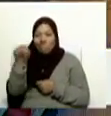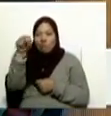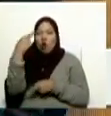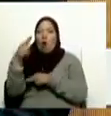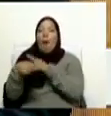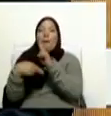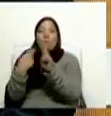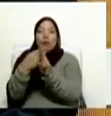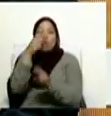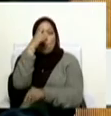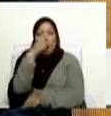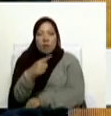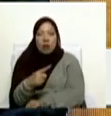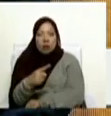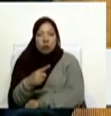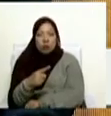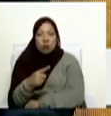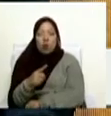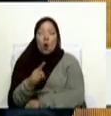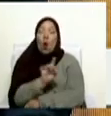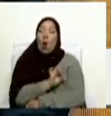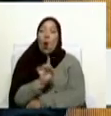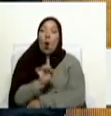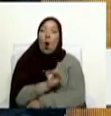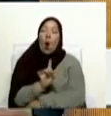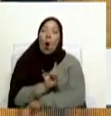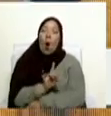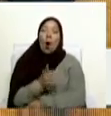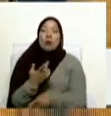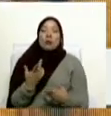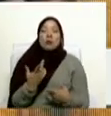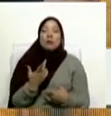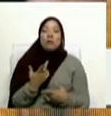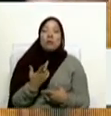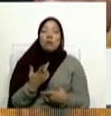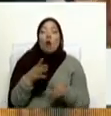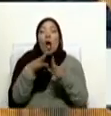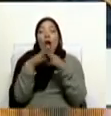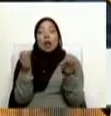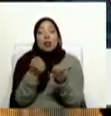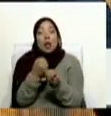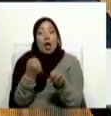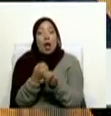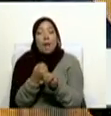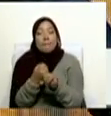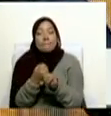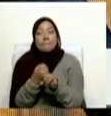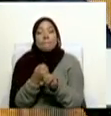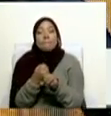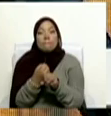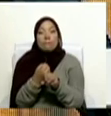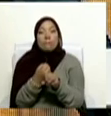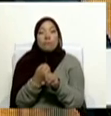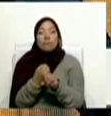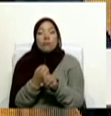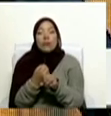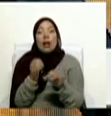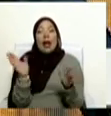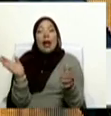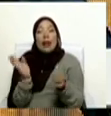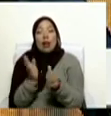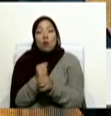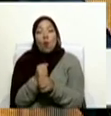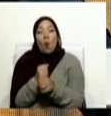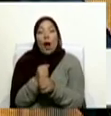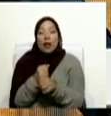lo definió pae no fue algo improvisado Aunque quizás la narración y todos los aspectos puedan señalarlo el hallazgo del manglar